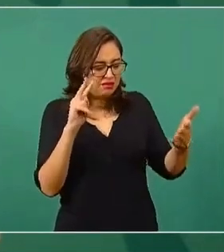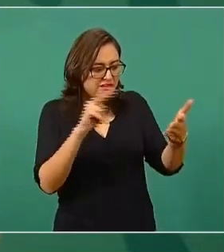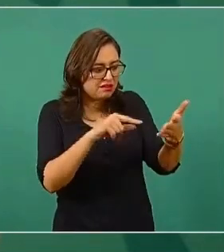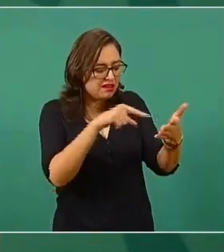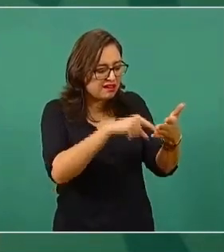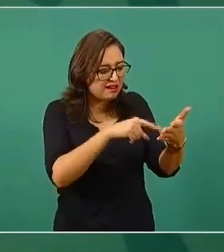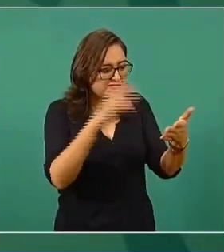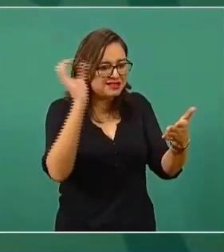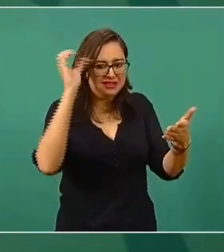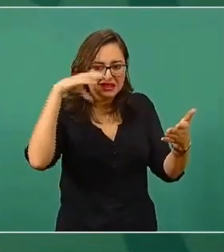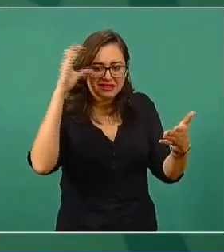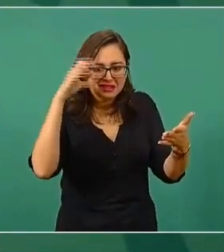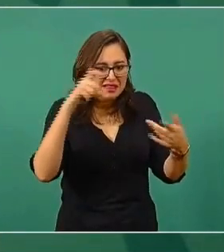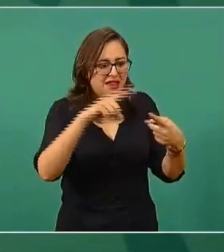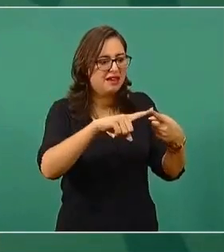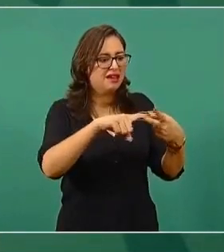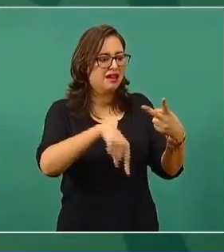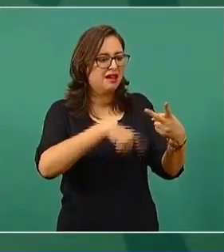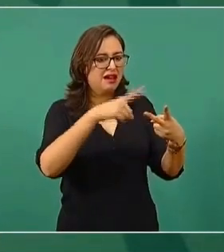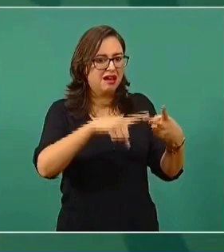científicos,